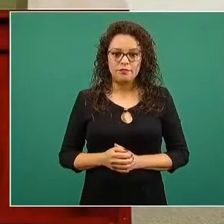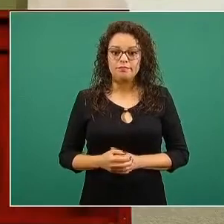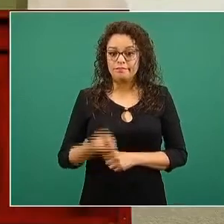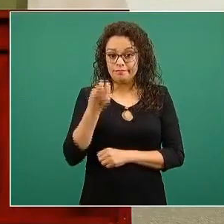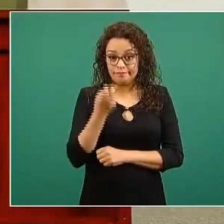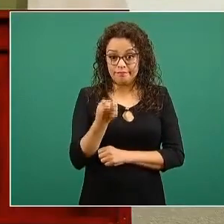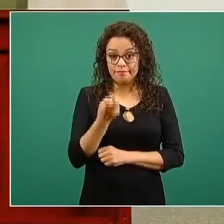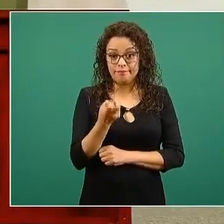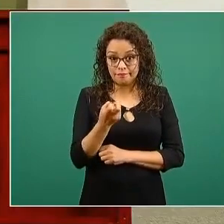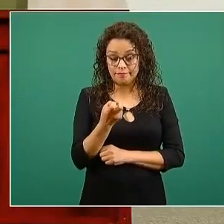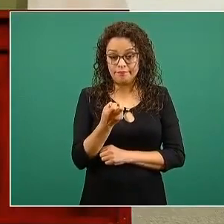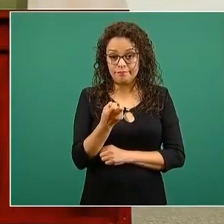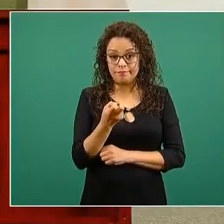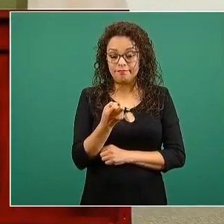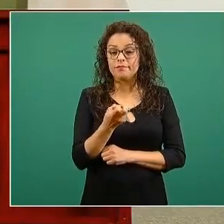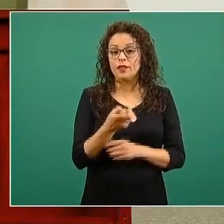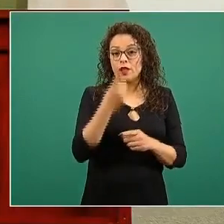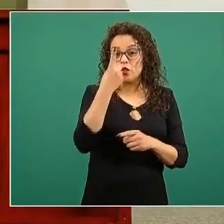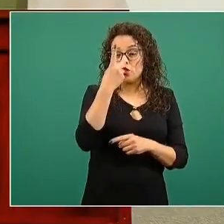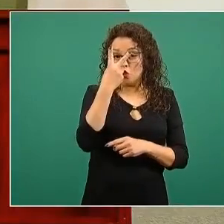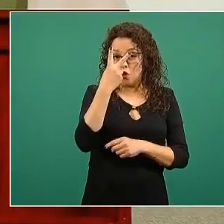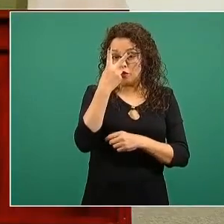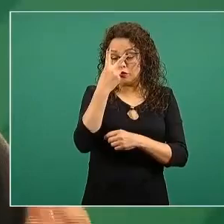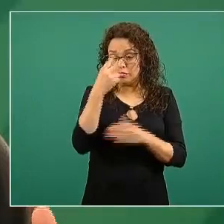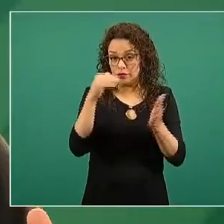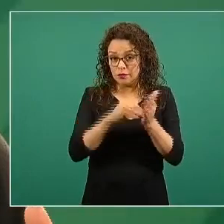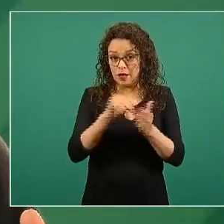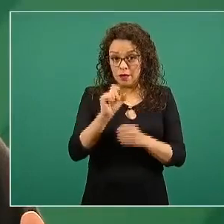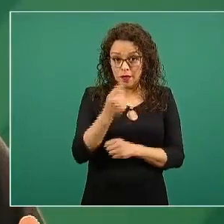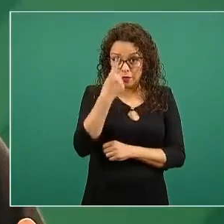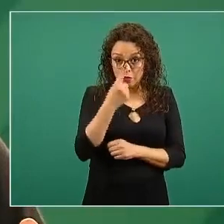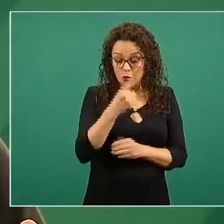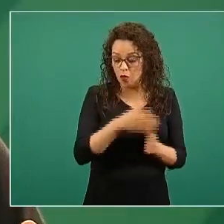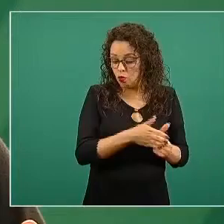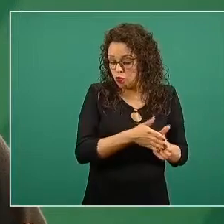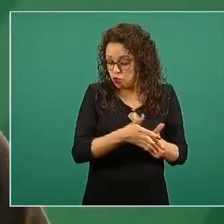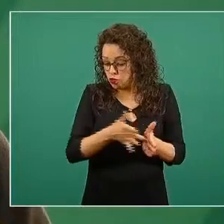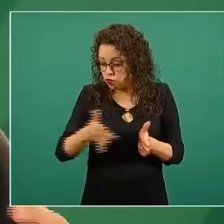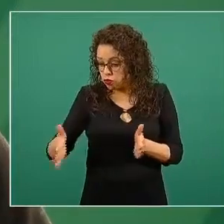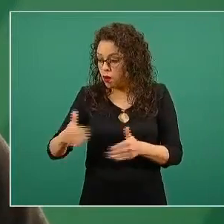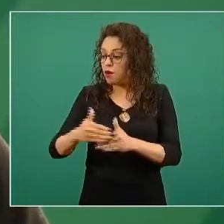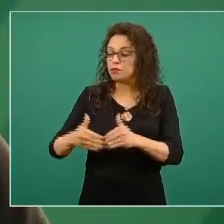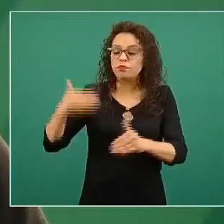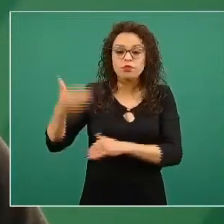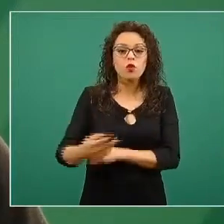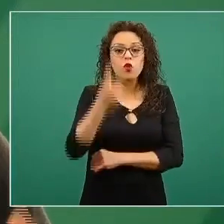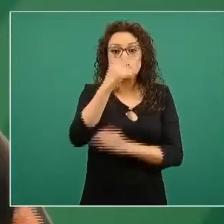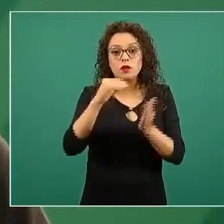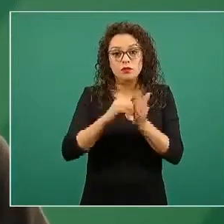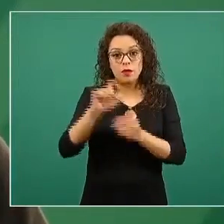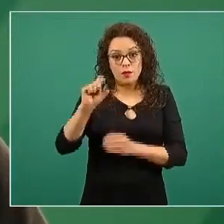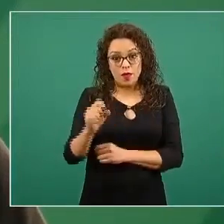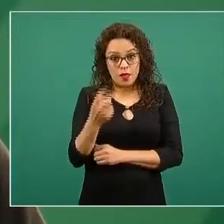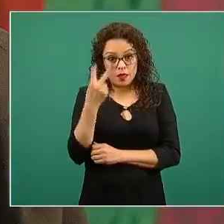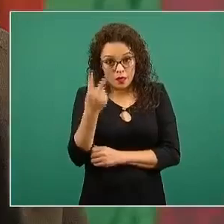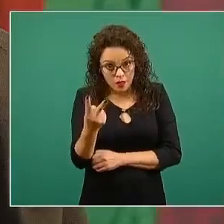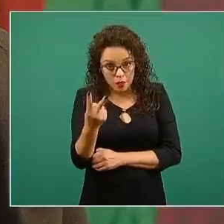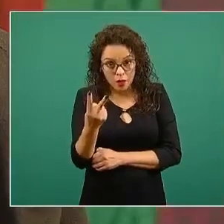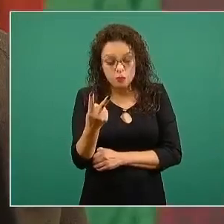del 2022 para llegar a ese objetivo que es la vacuna universal. Ya sabemos que